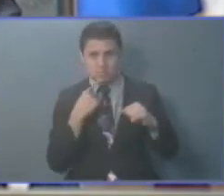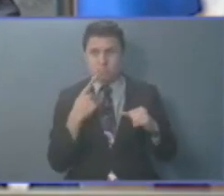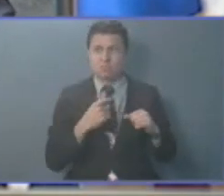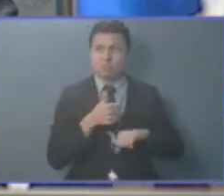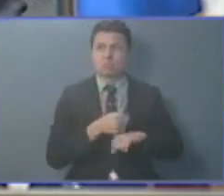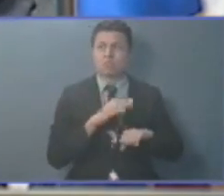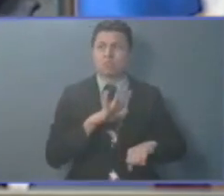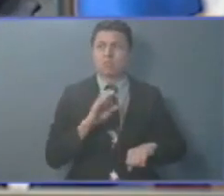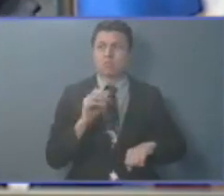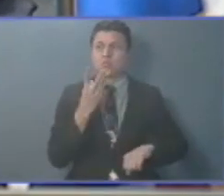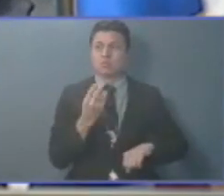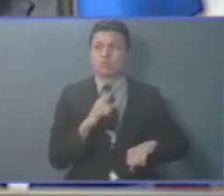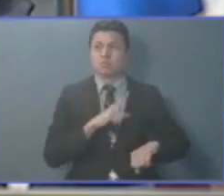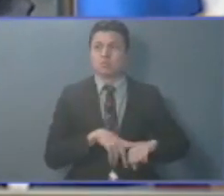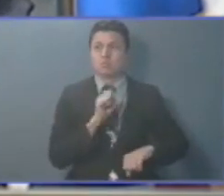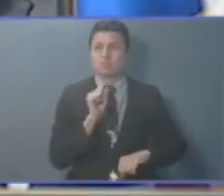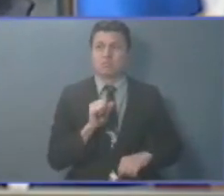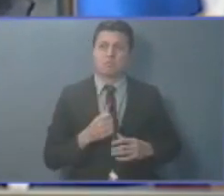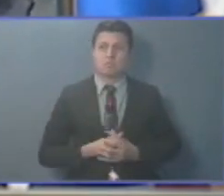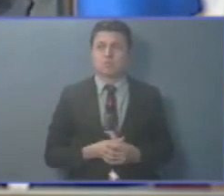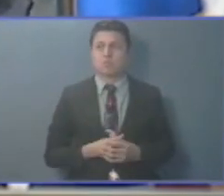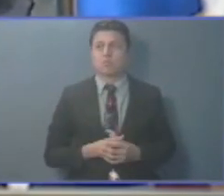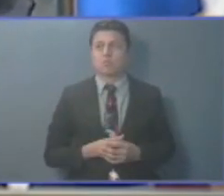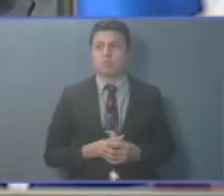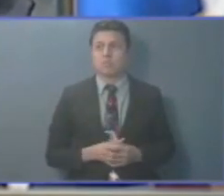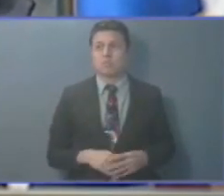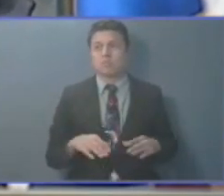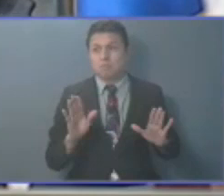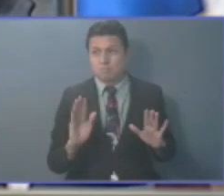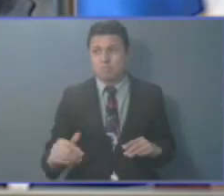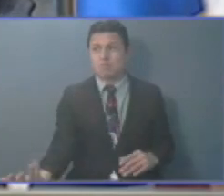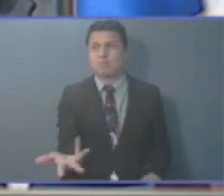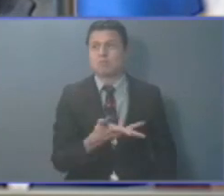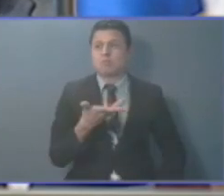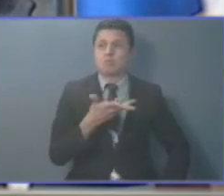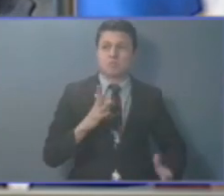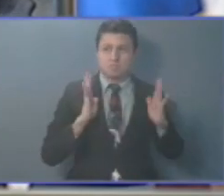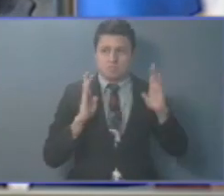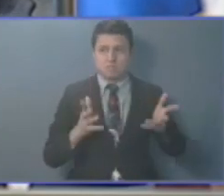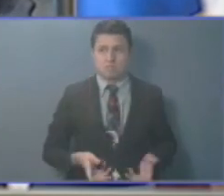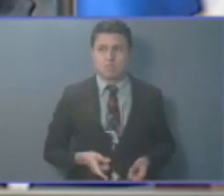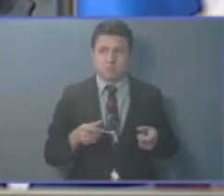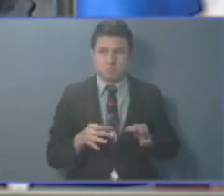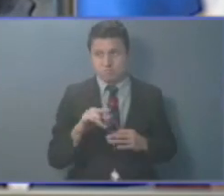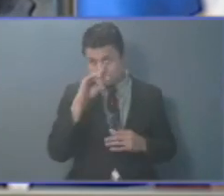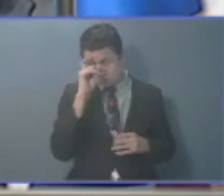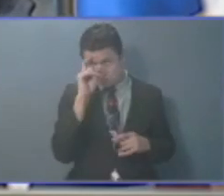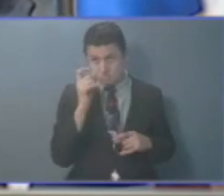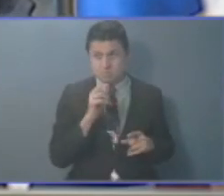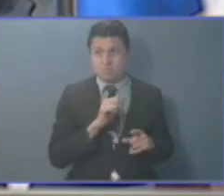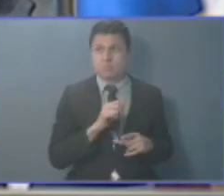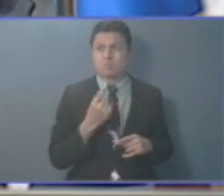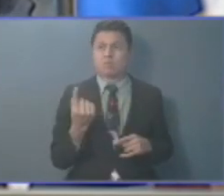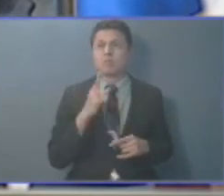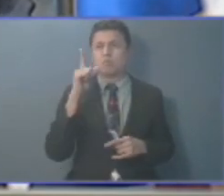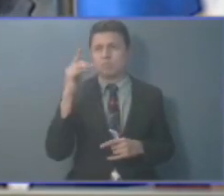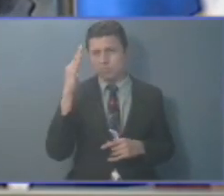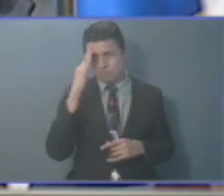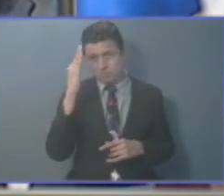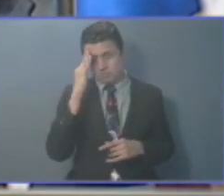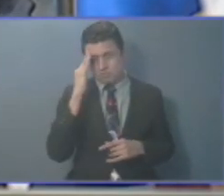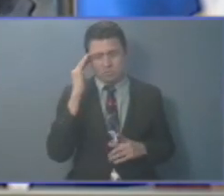una cuarentena o no. Sin embargo, nuestro gobierno, de una manera articulada, antojadiza y legal, y solo Dios sabe con